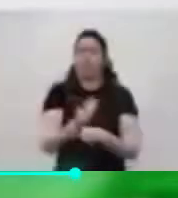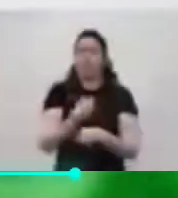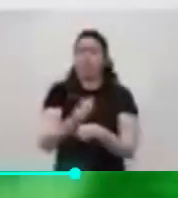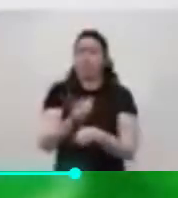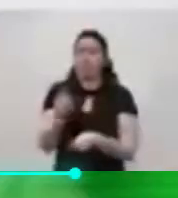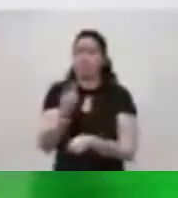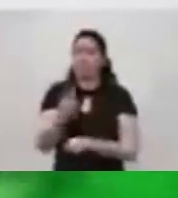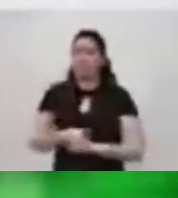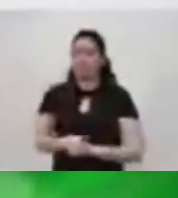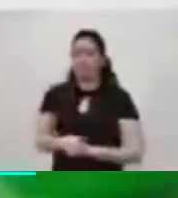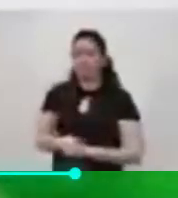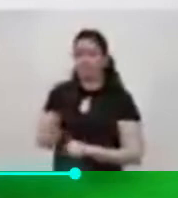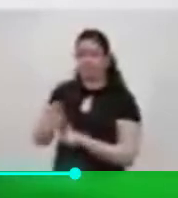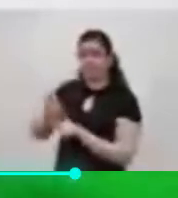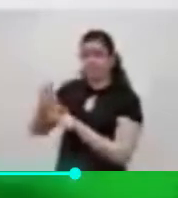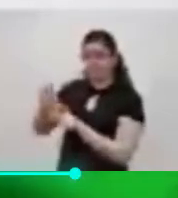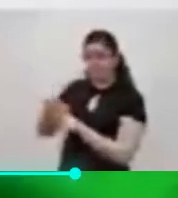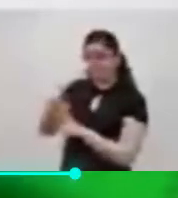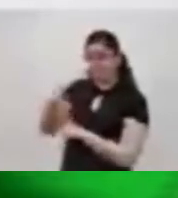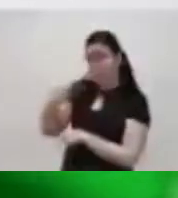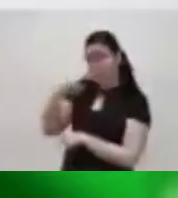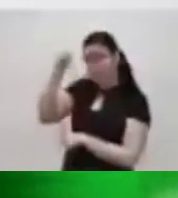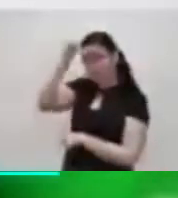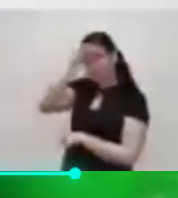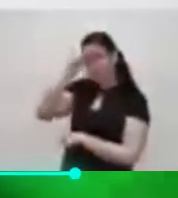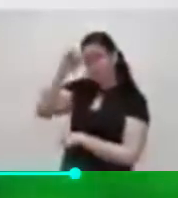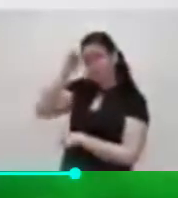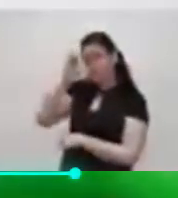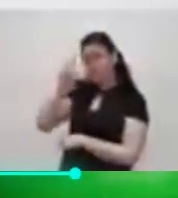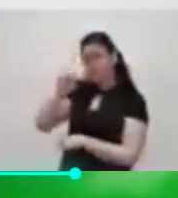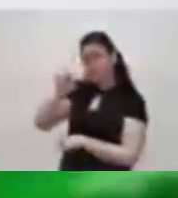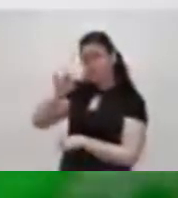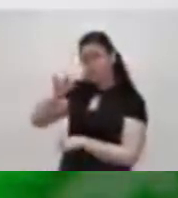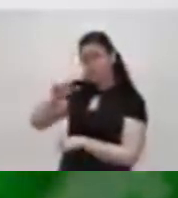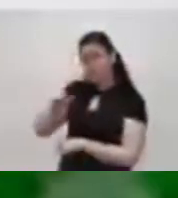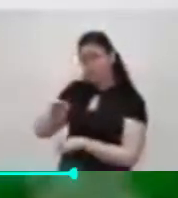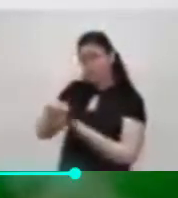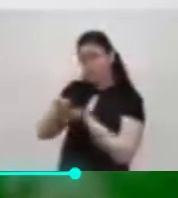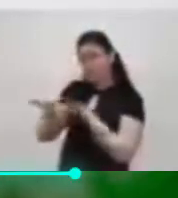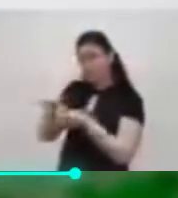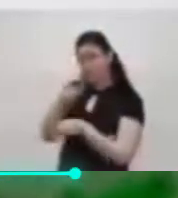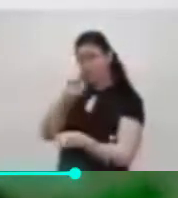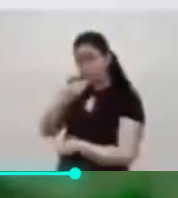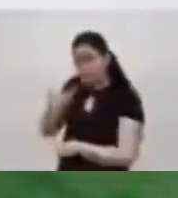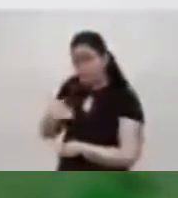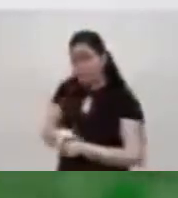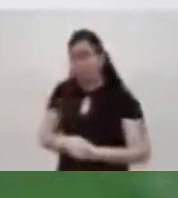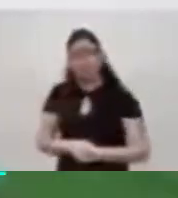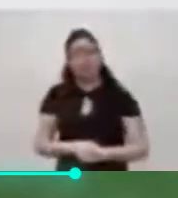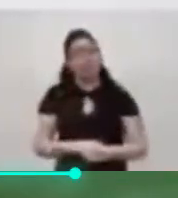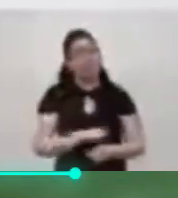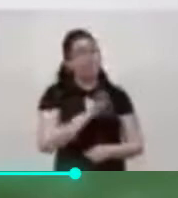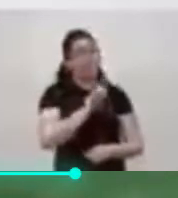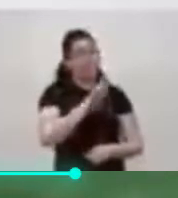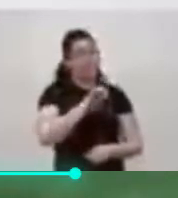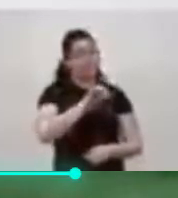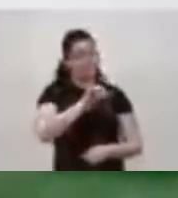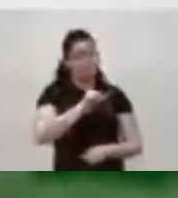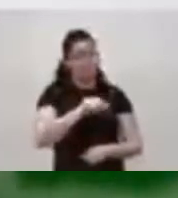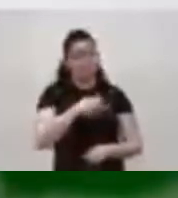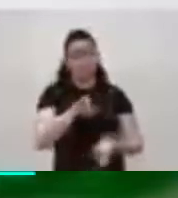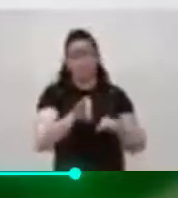En conclusión, Florencia Ferranía está haciendo muy bien su trabajo. Florencia está haciendo su trabajo en el Metro de la Ciudad de México, es una mujer